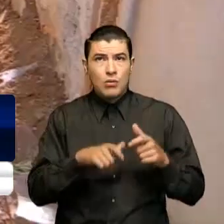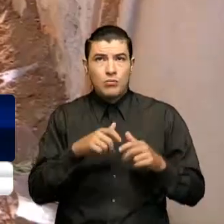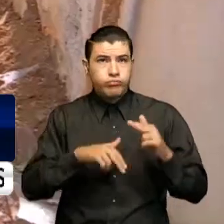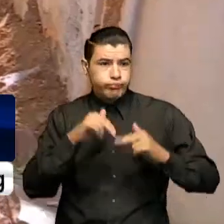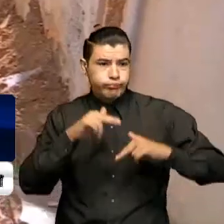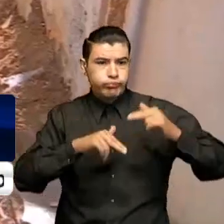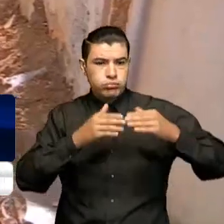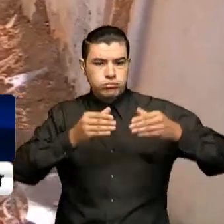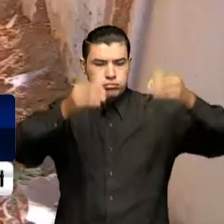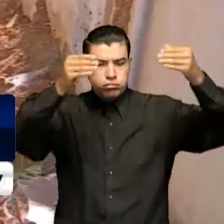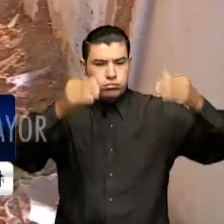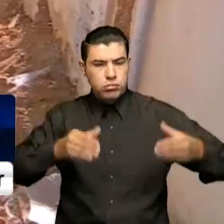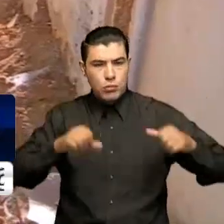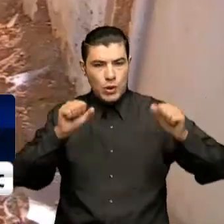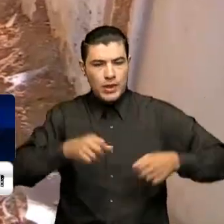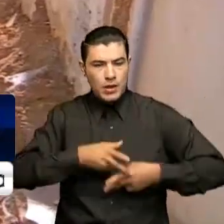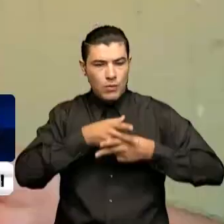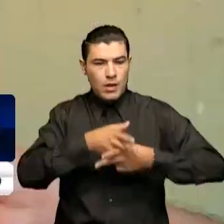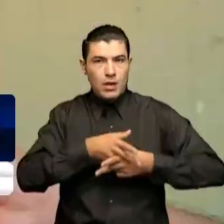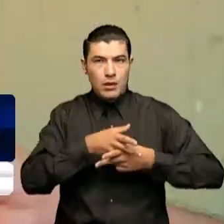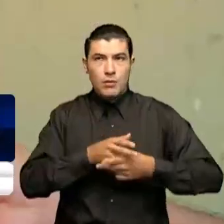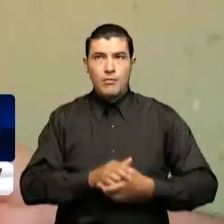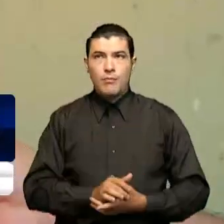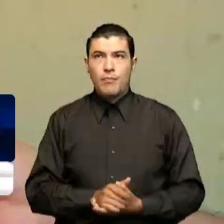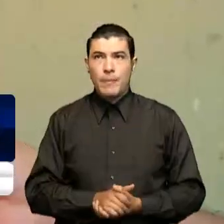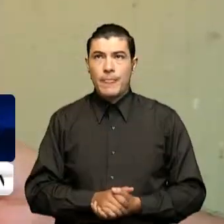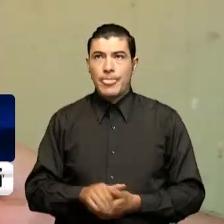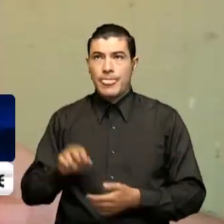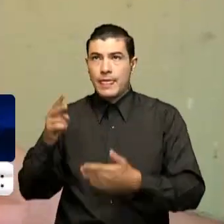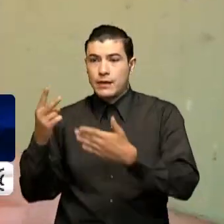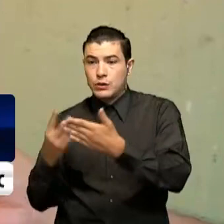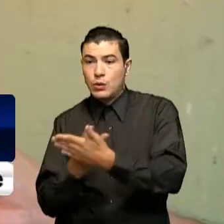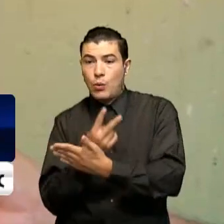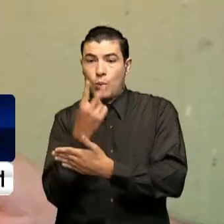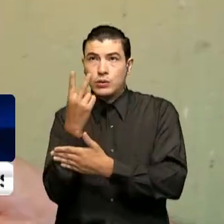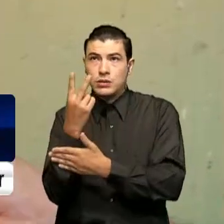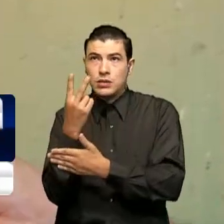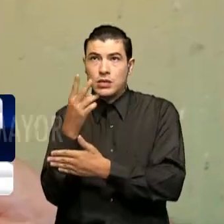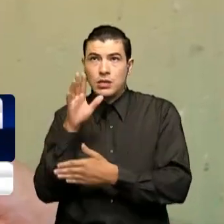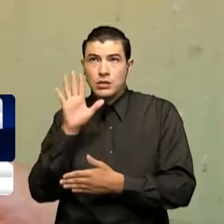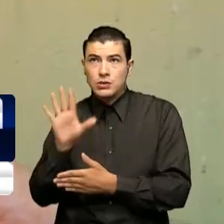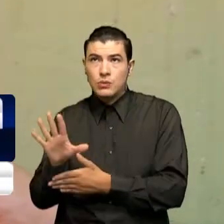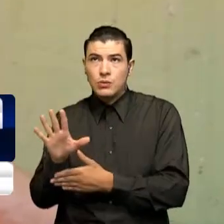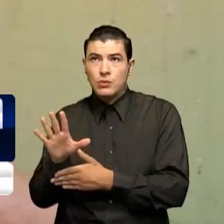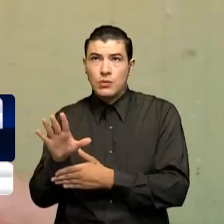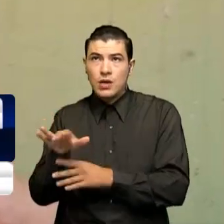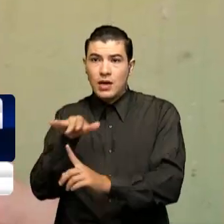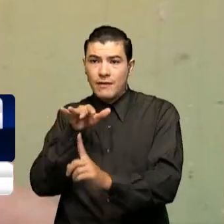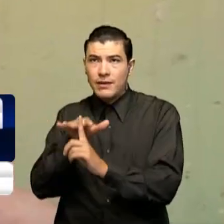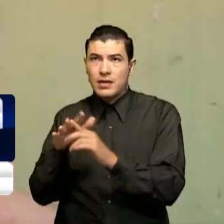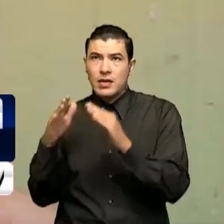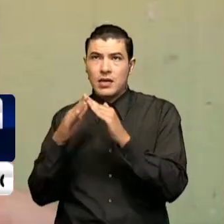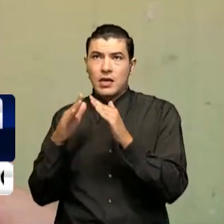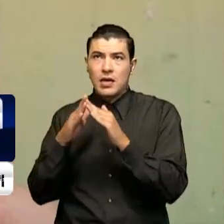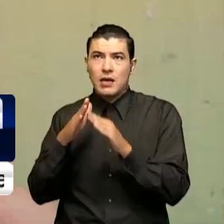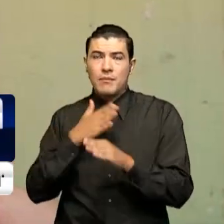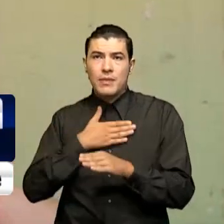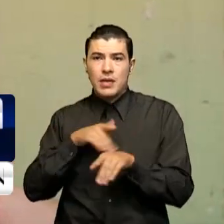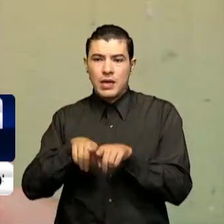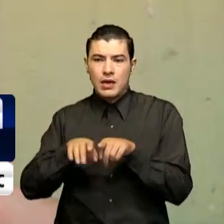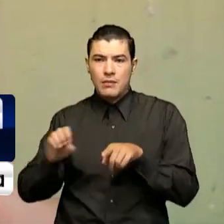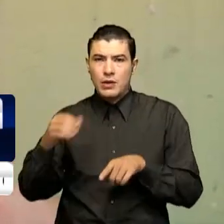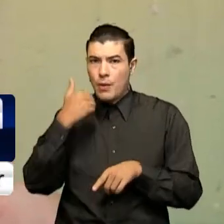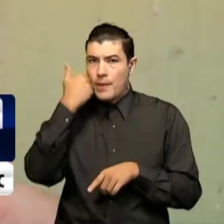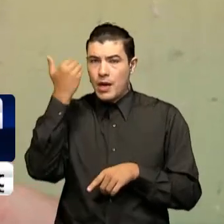contención a las 2 de la mañana el colapso el muro de la habitación de mi hermano mayor alfonso